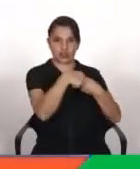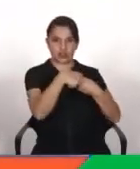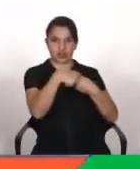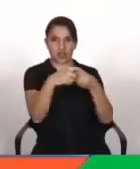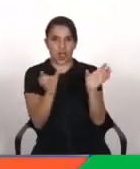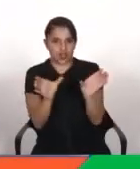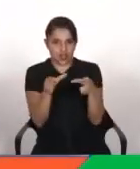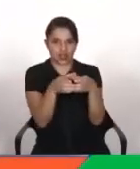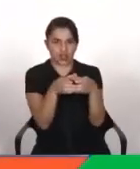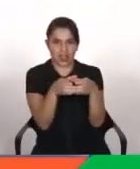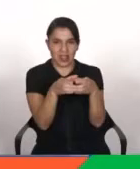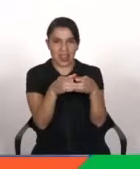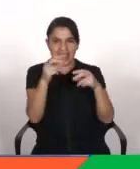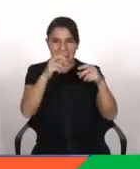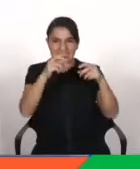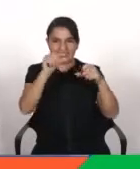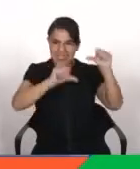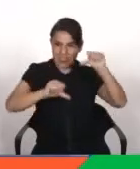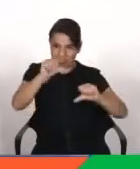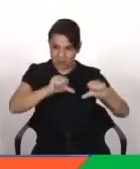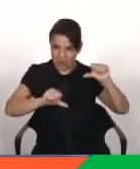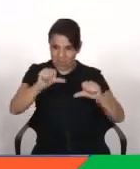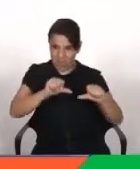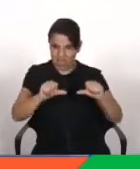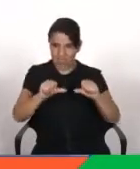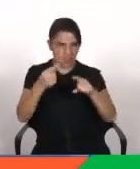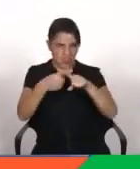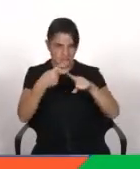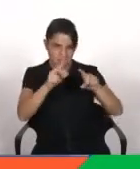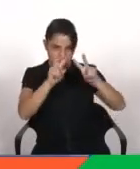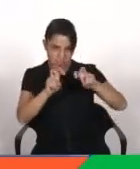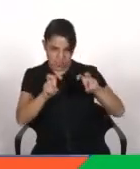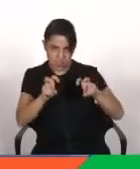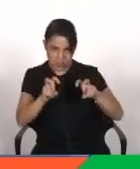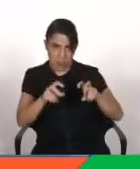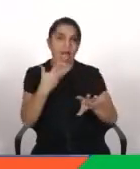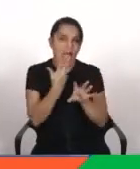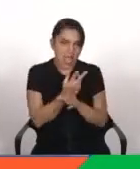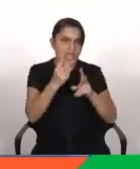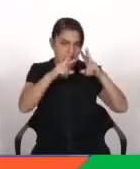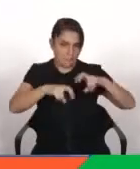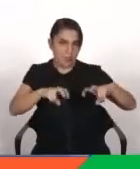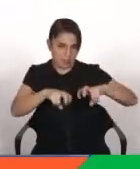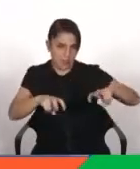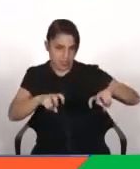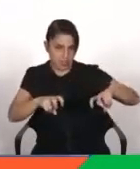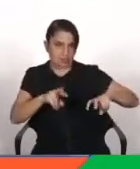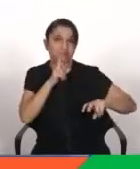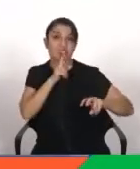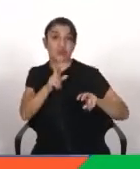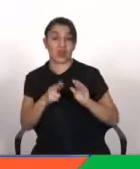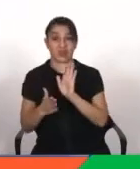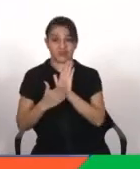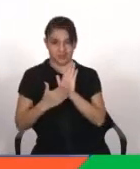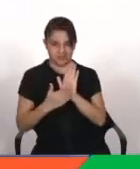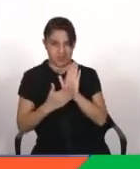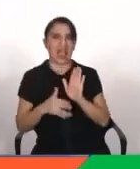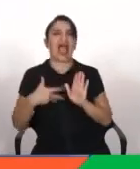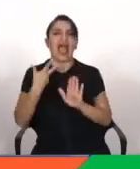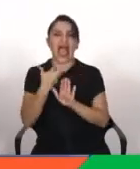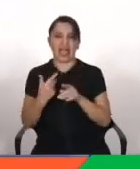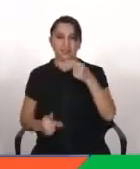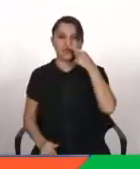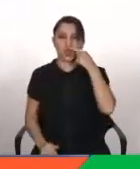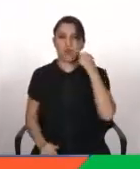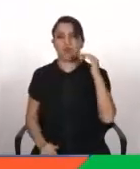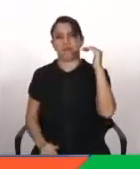para distintas áreas. Y se han hecho otros estudios similares y que muestran que efectivamente hay brechas de género,